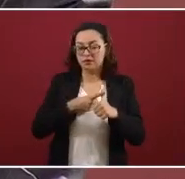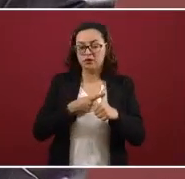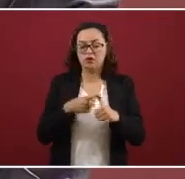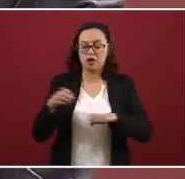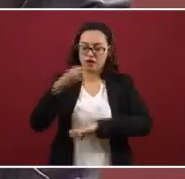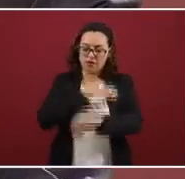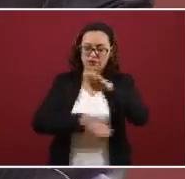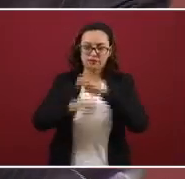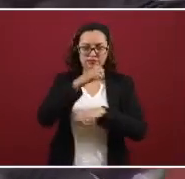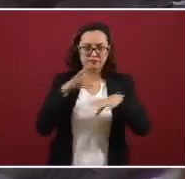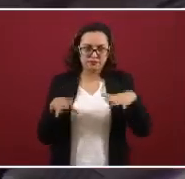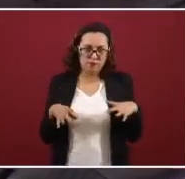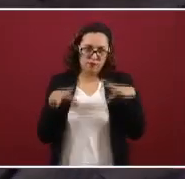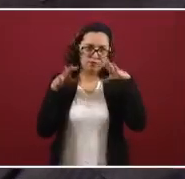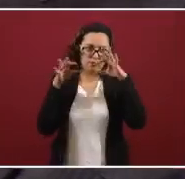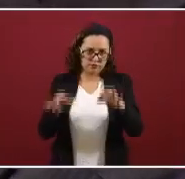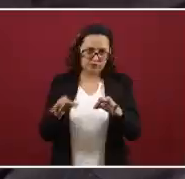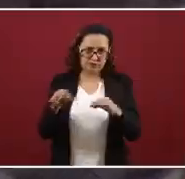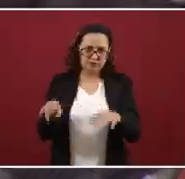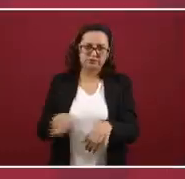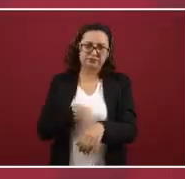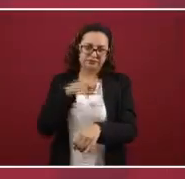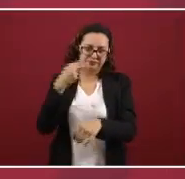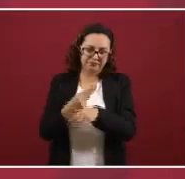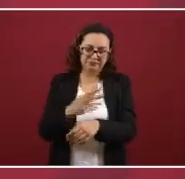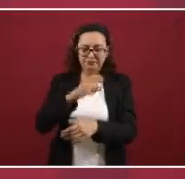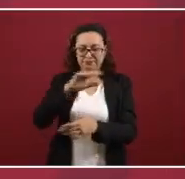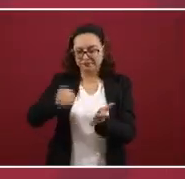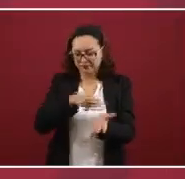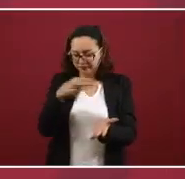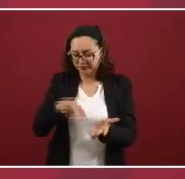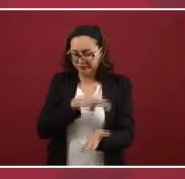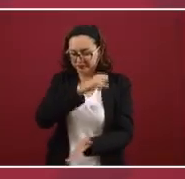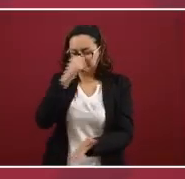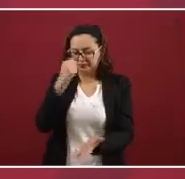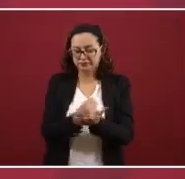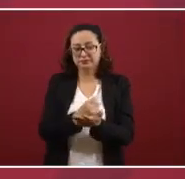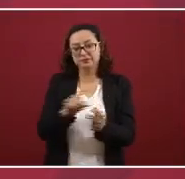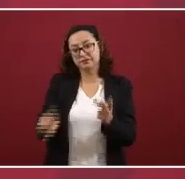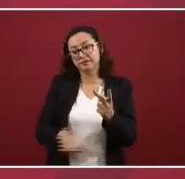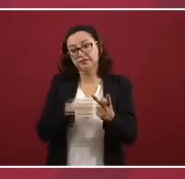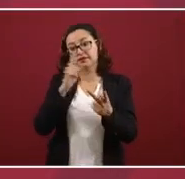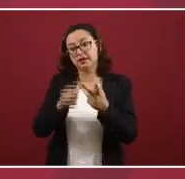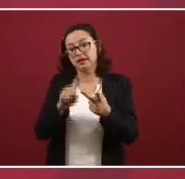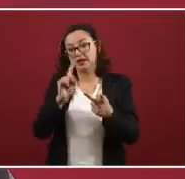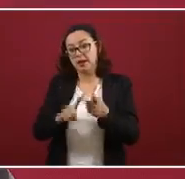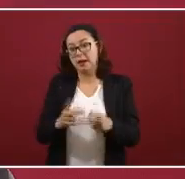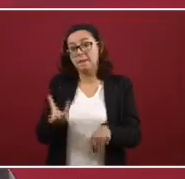El segundo paso es la solicitud de la concesión,